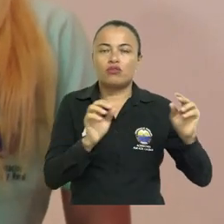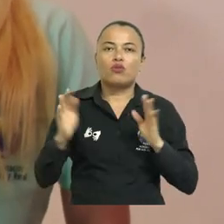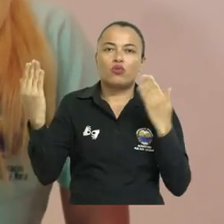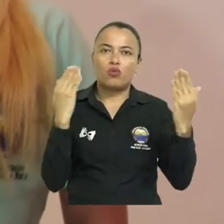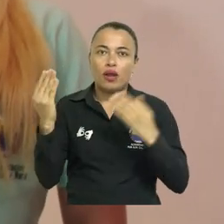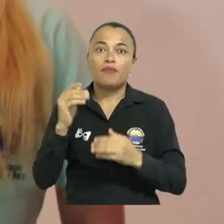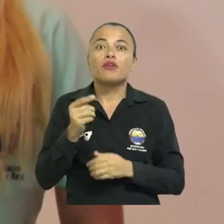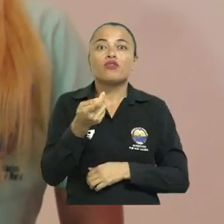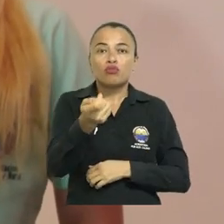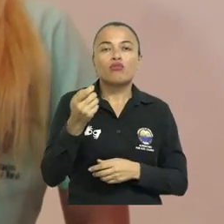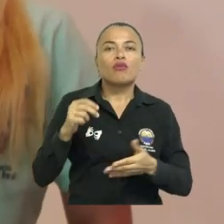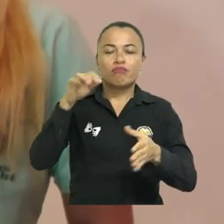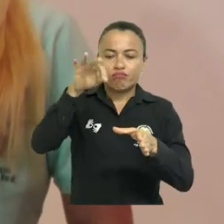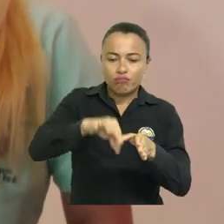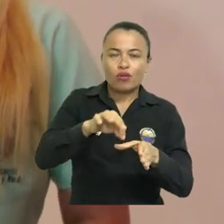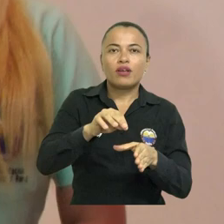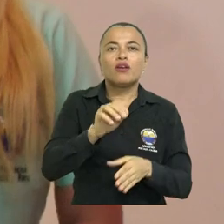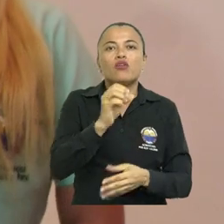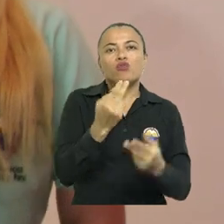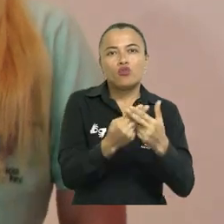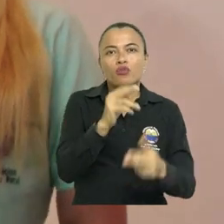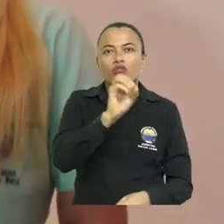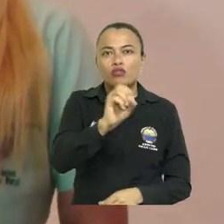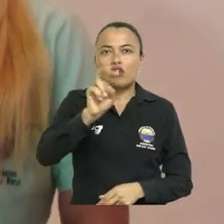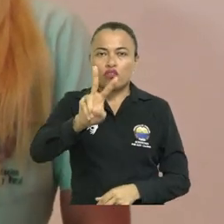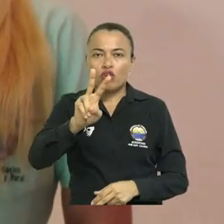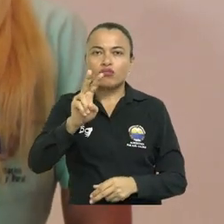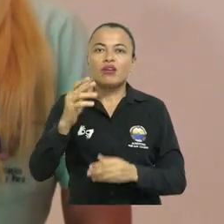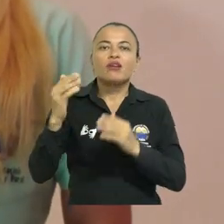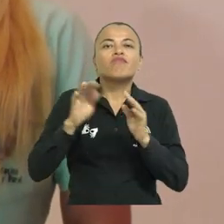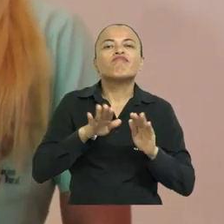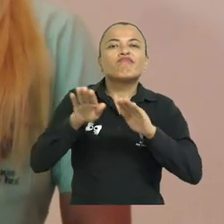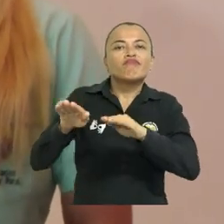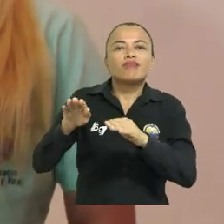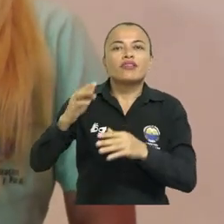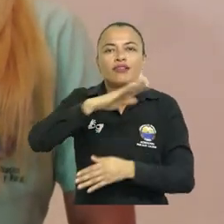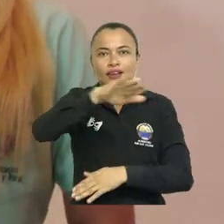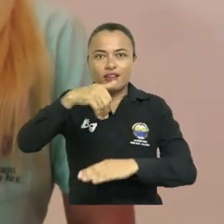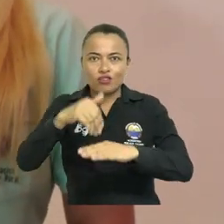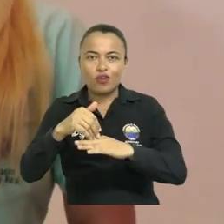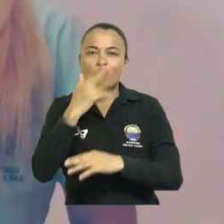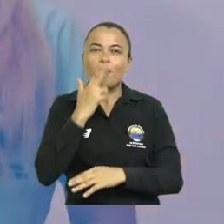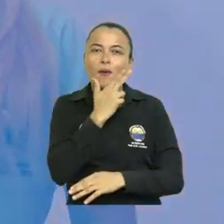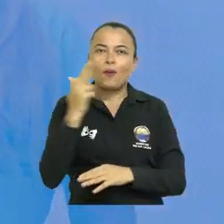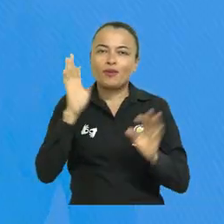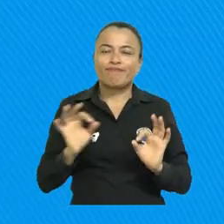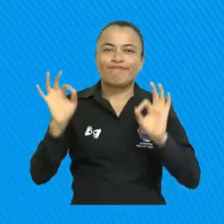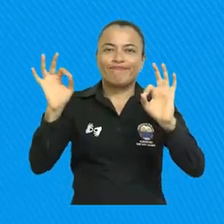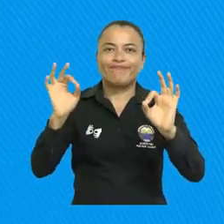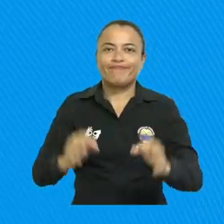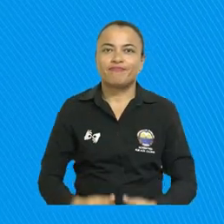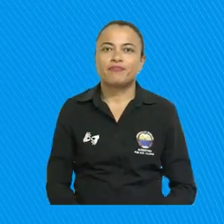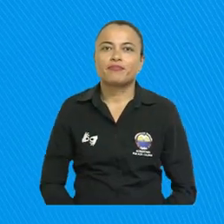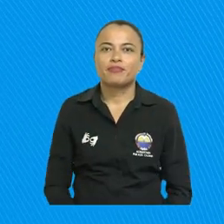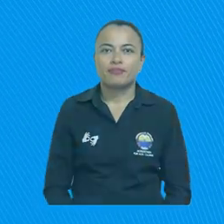y marca 02 en el tarjetón. Representamos gestión, compromiso y calidad.